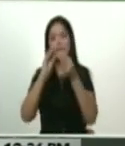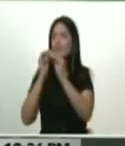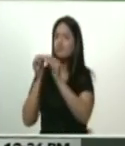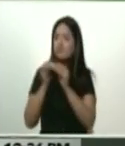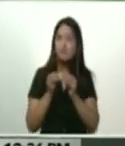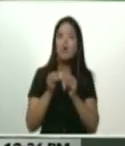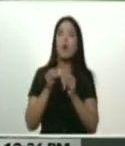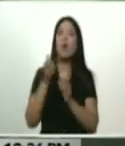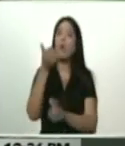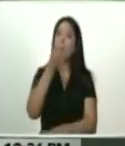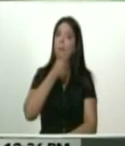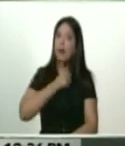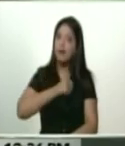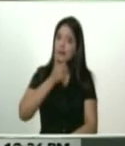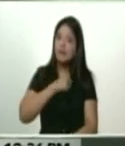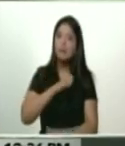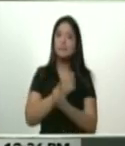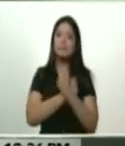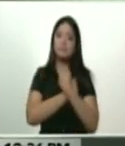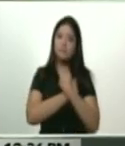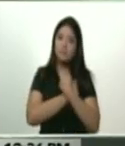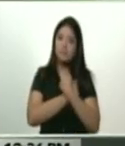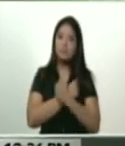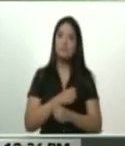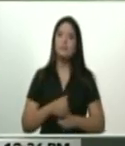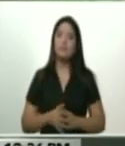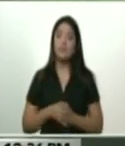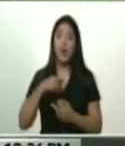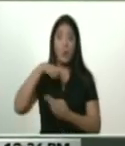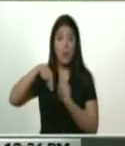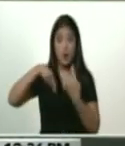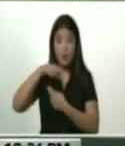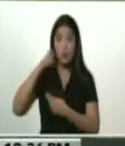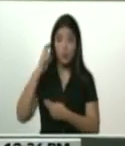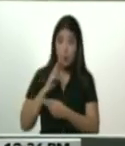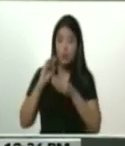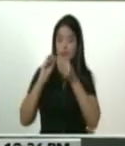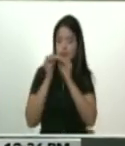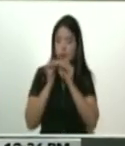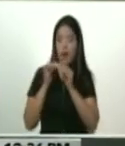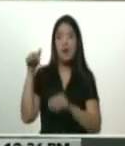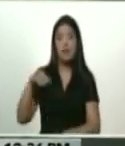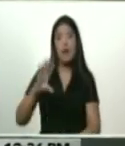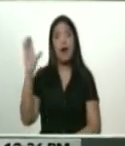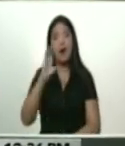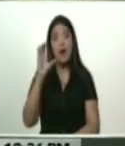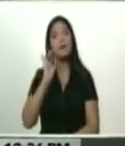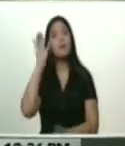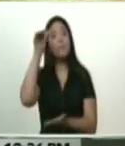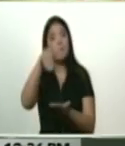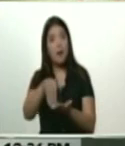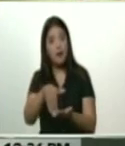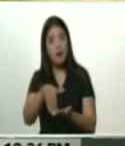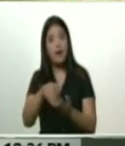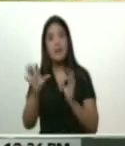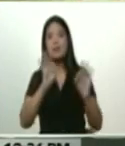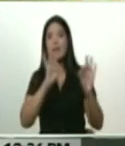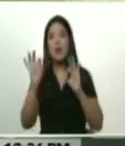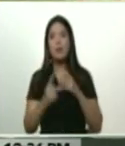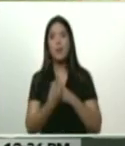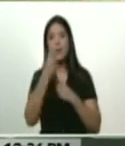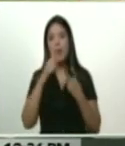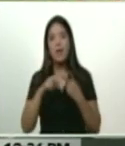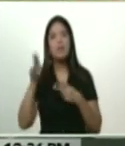con paciencia, con amor, por la Revolución Bolivariana, en Caracas y en Maracay, tendremos en el Teatro Principal,